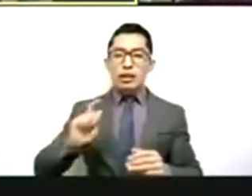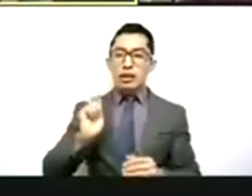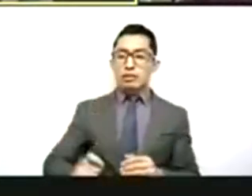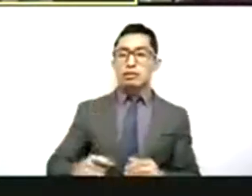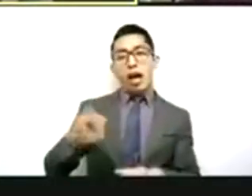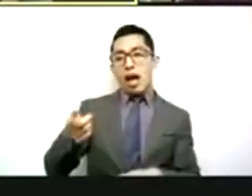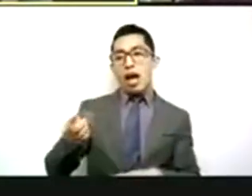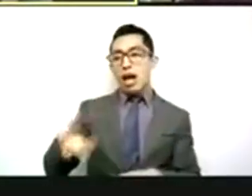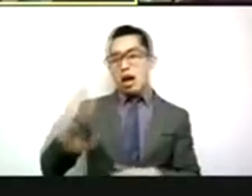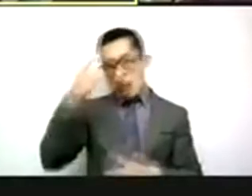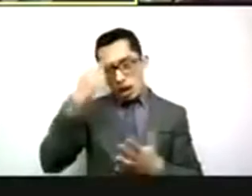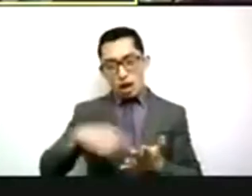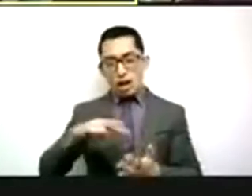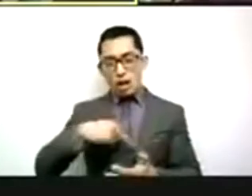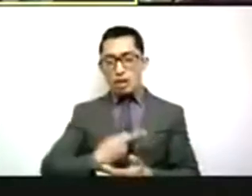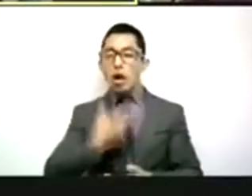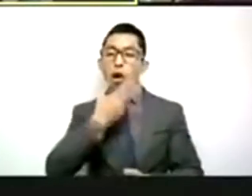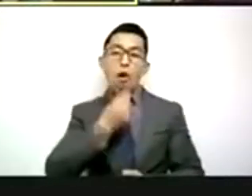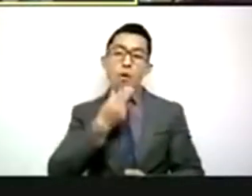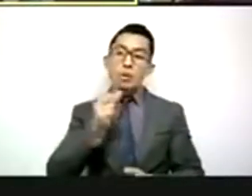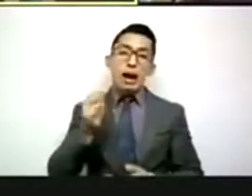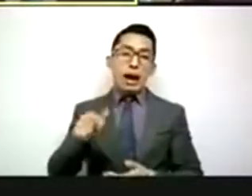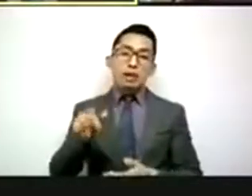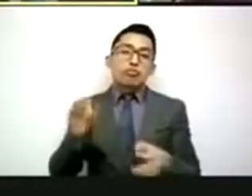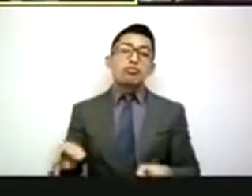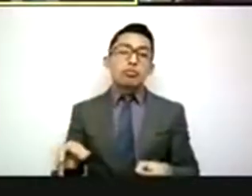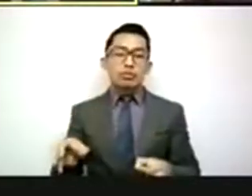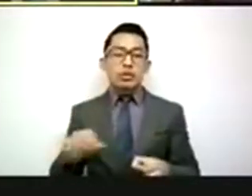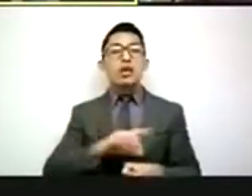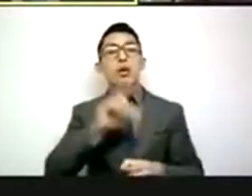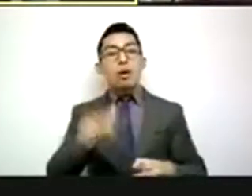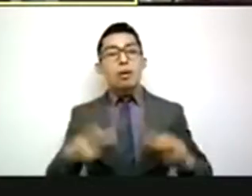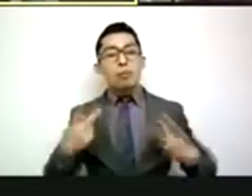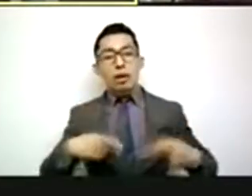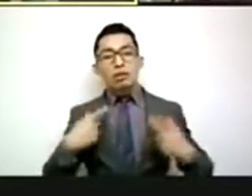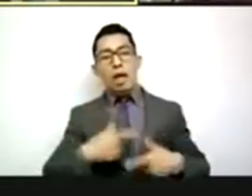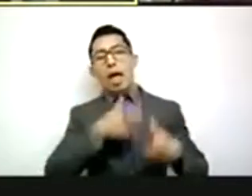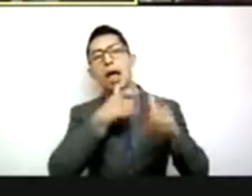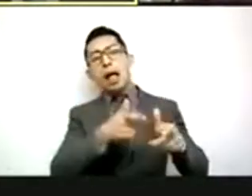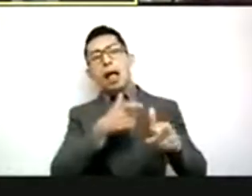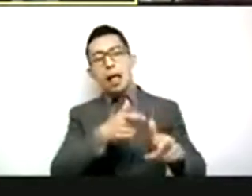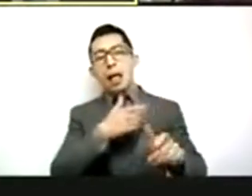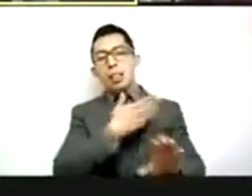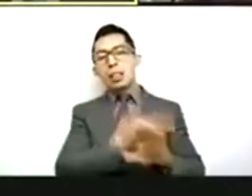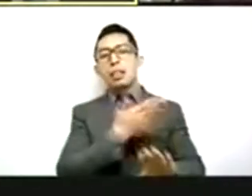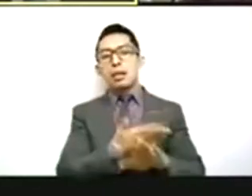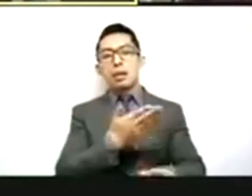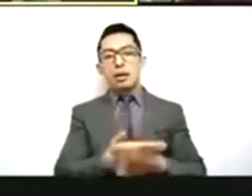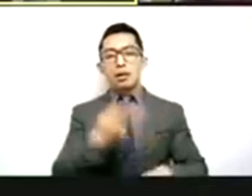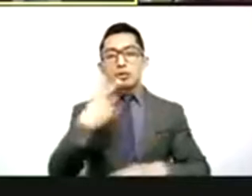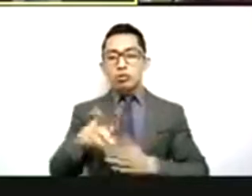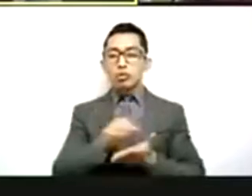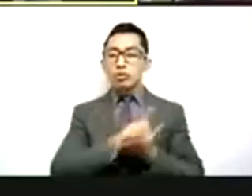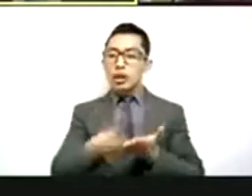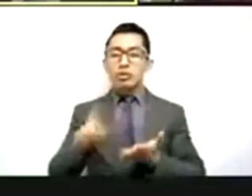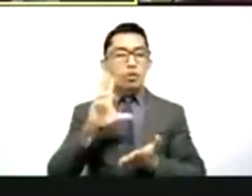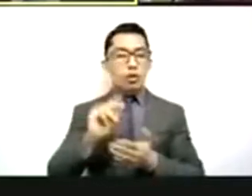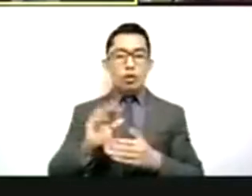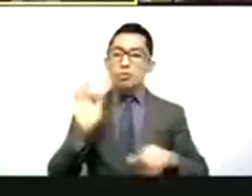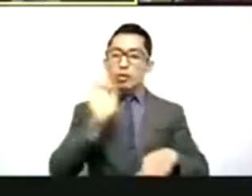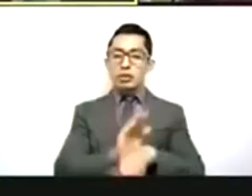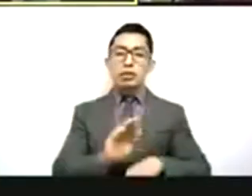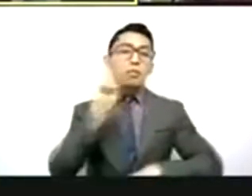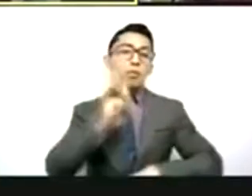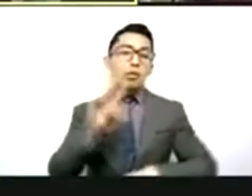También la revictimizaron institucionalmente al no proteger sus derechos como mujer trans.